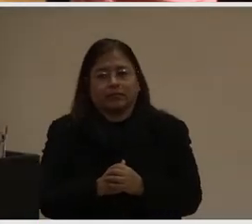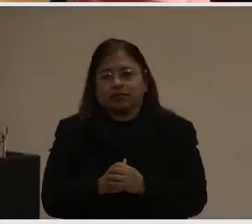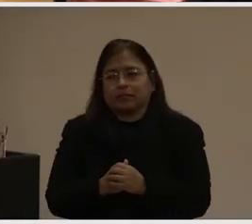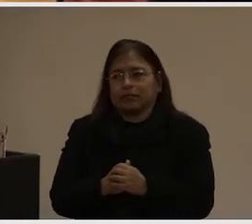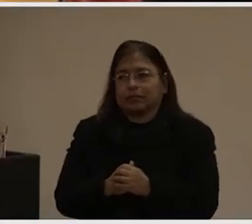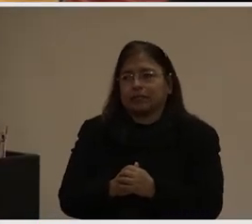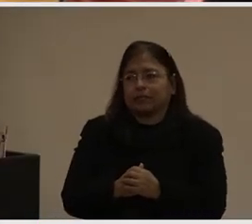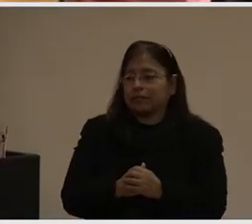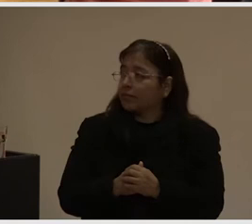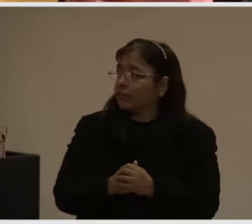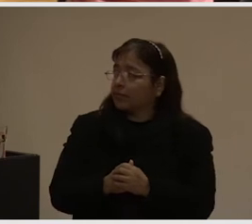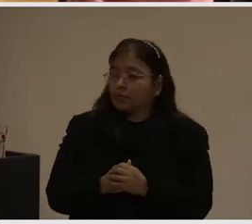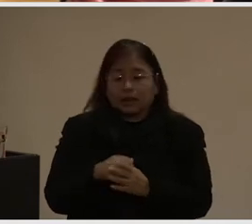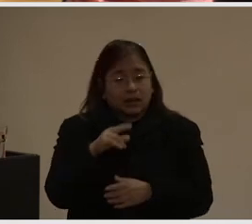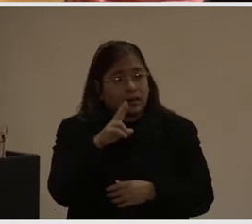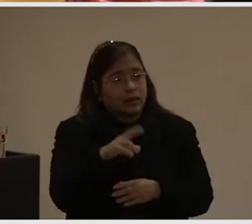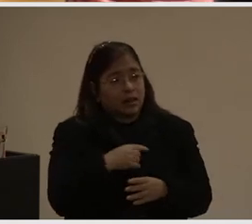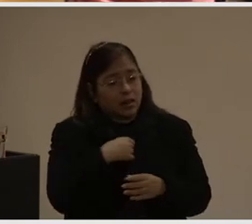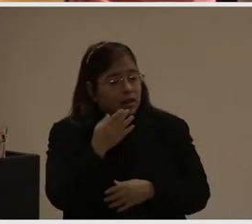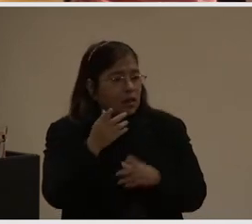de nuevo en las redes